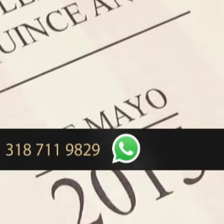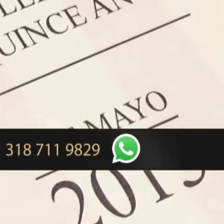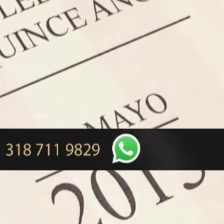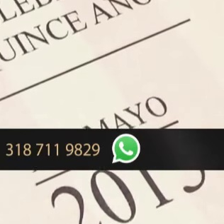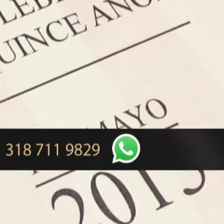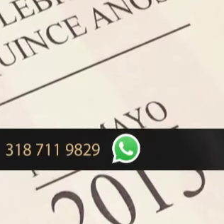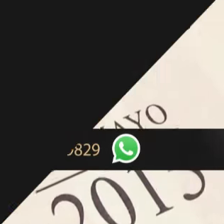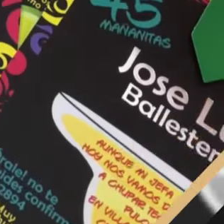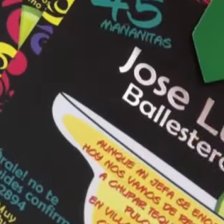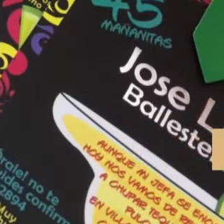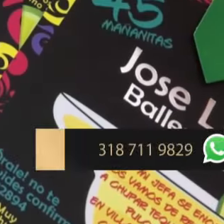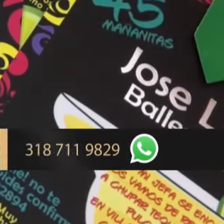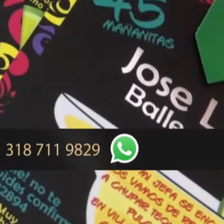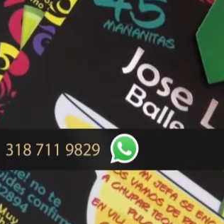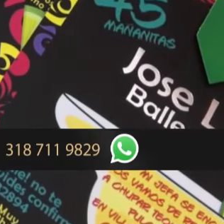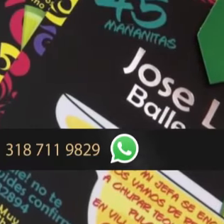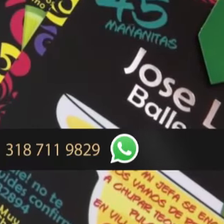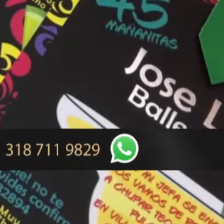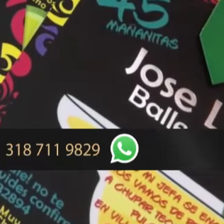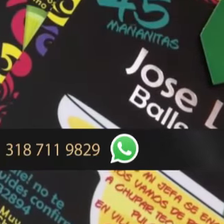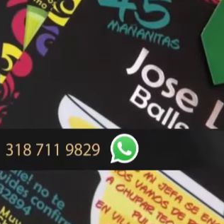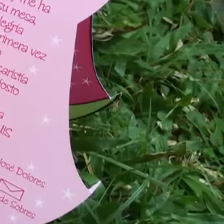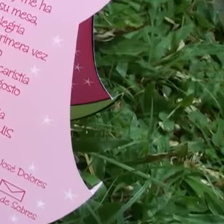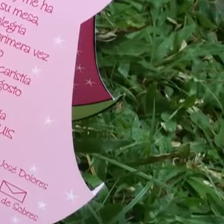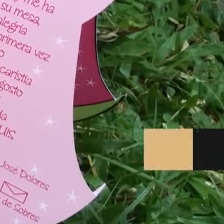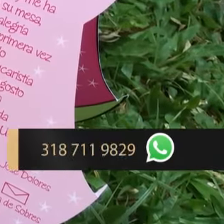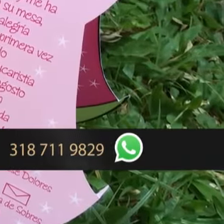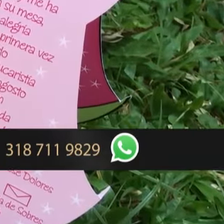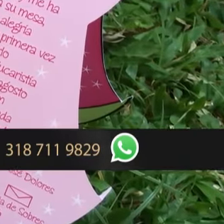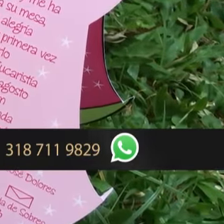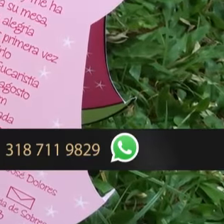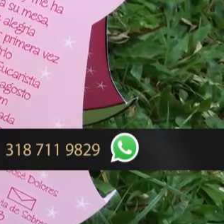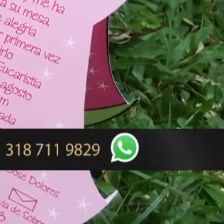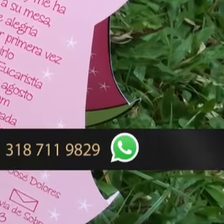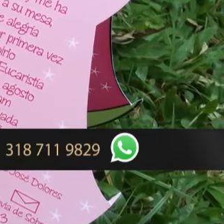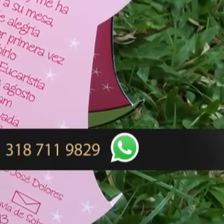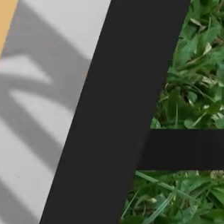compartir cada uno de esos momentos especiales. Comuníquese al